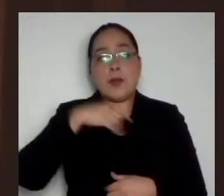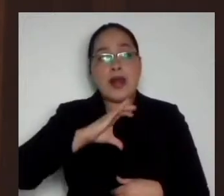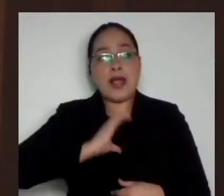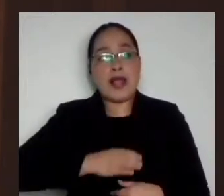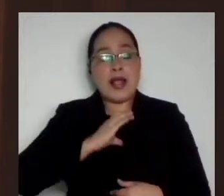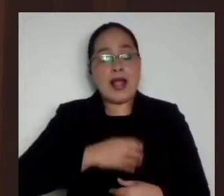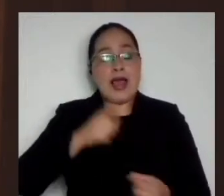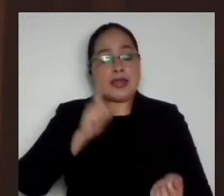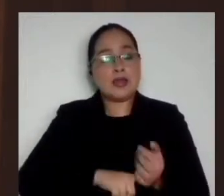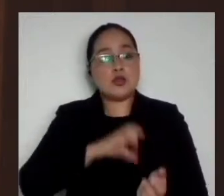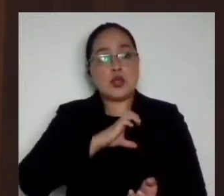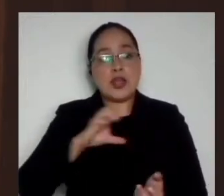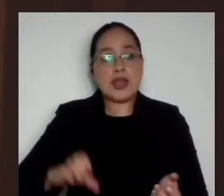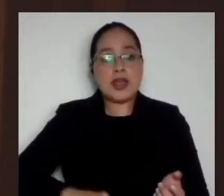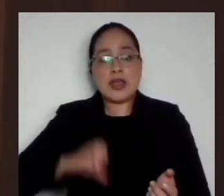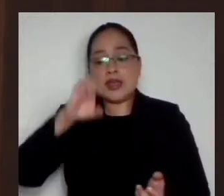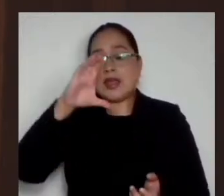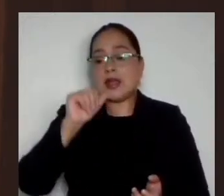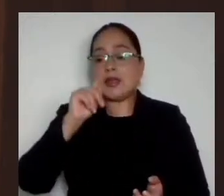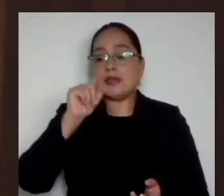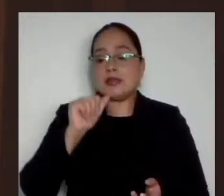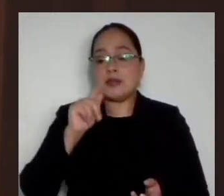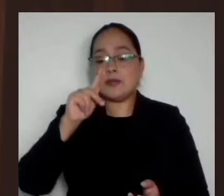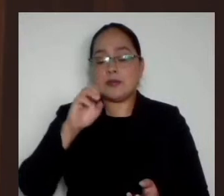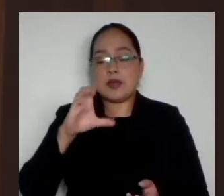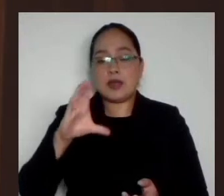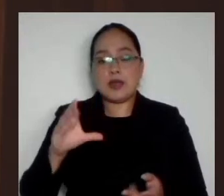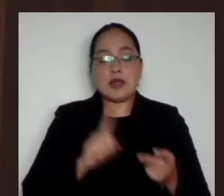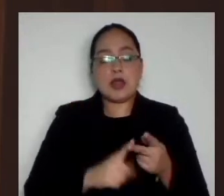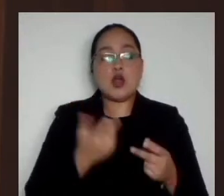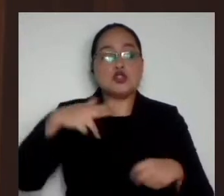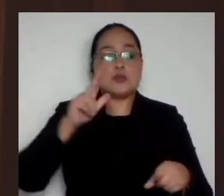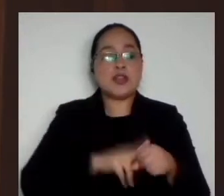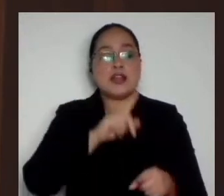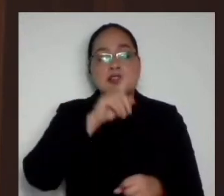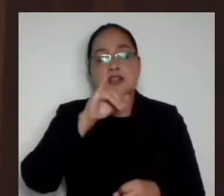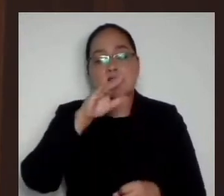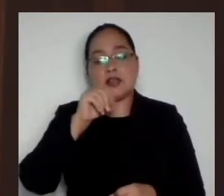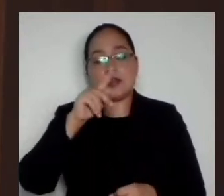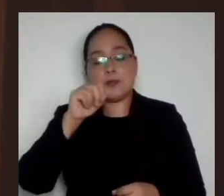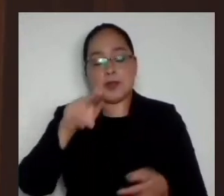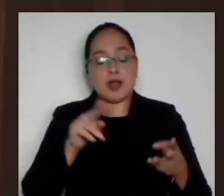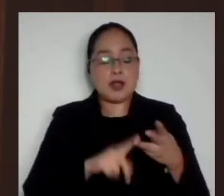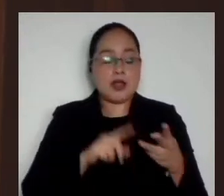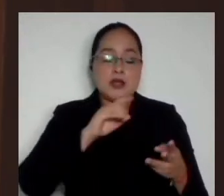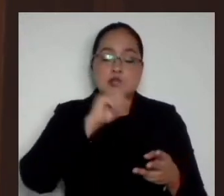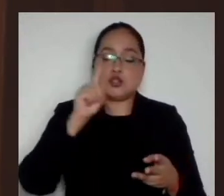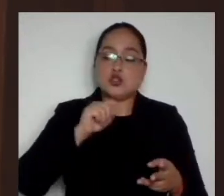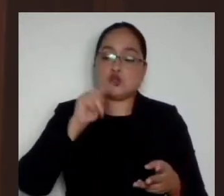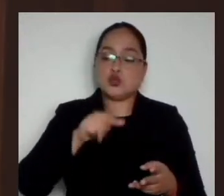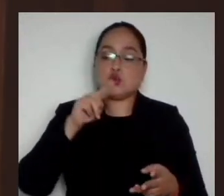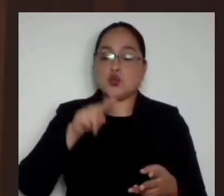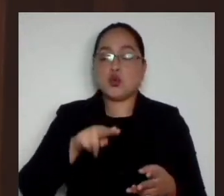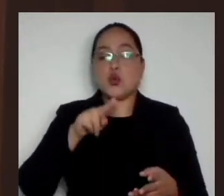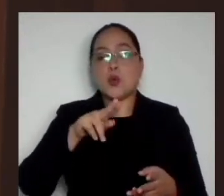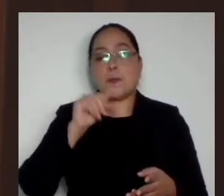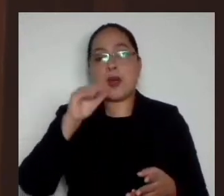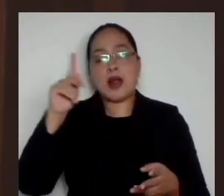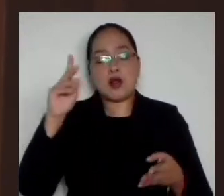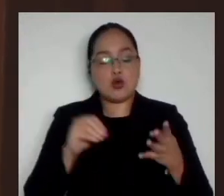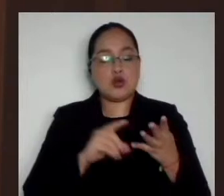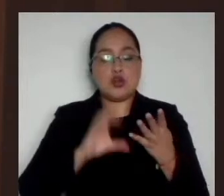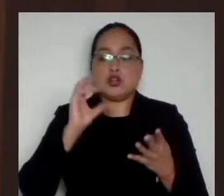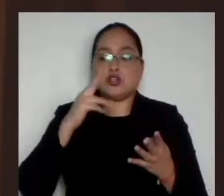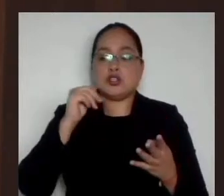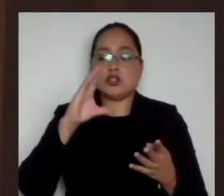está el Hospital de Sinacantepec, el Hospital de Zumpango, el Hospital de Chicoloapan, el Hospital